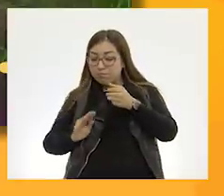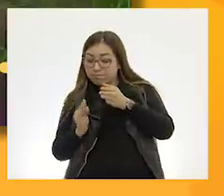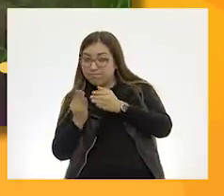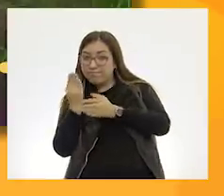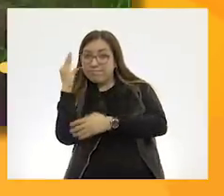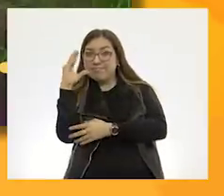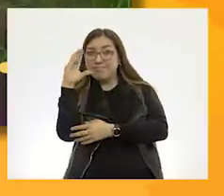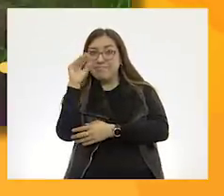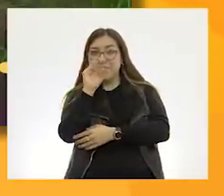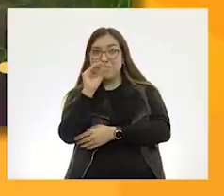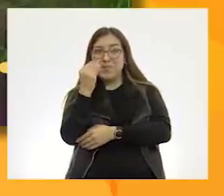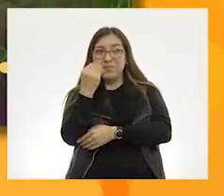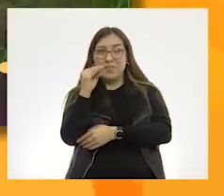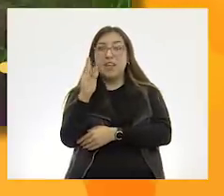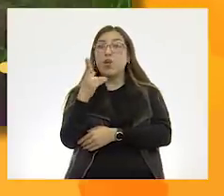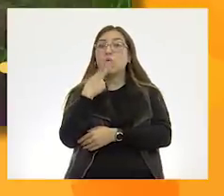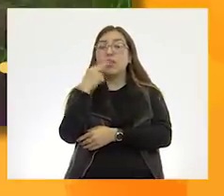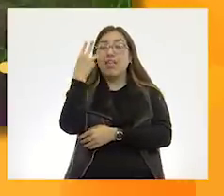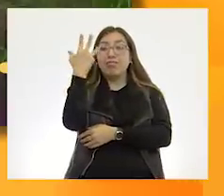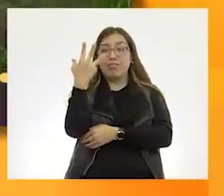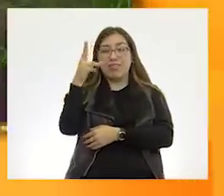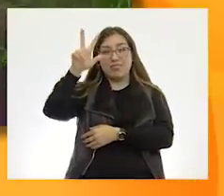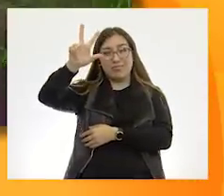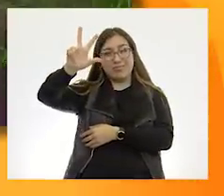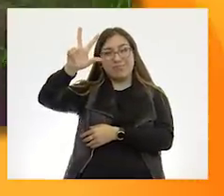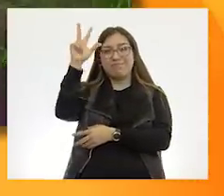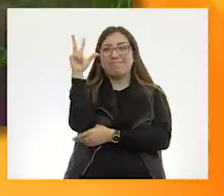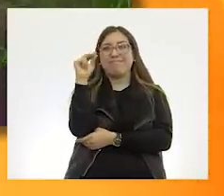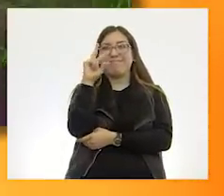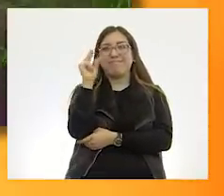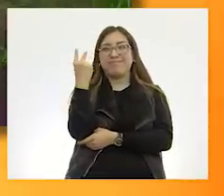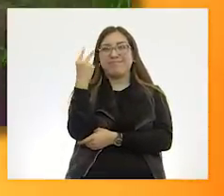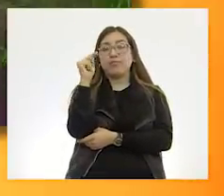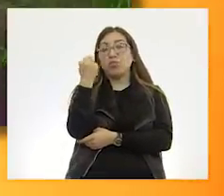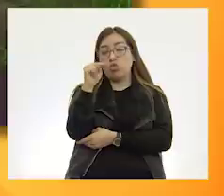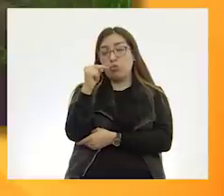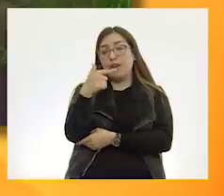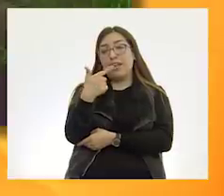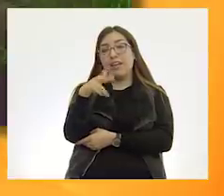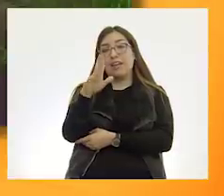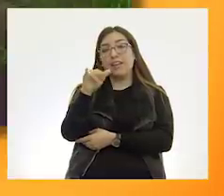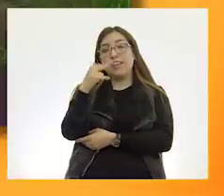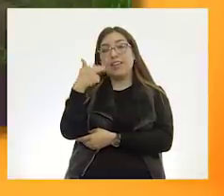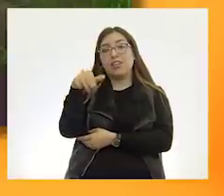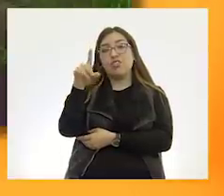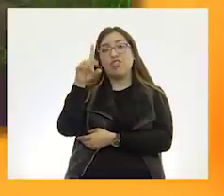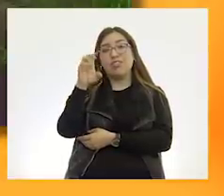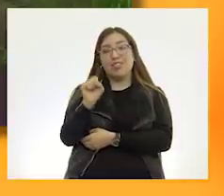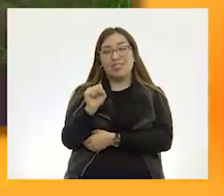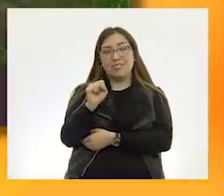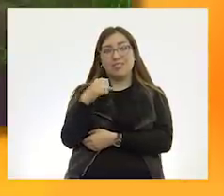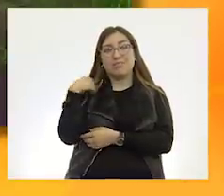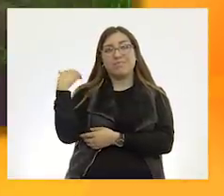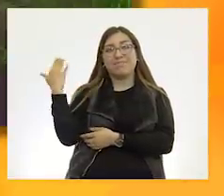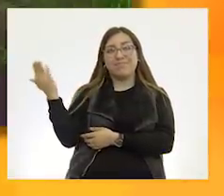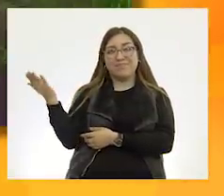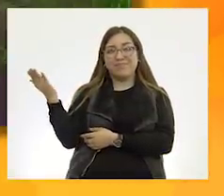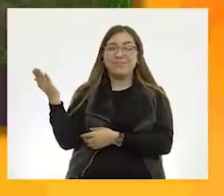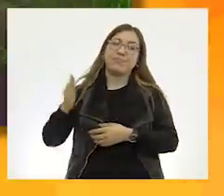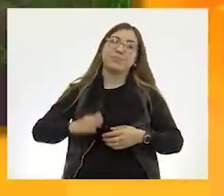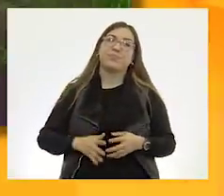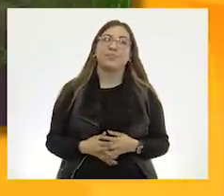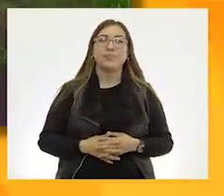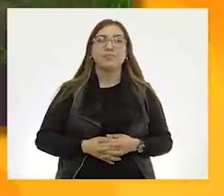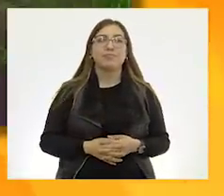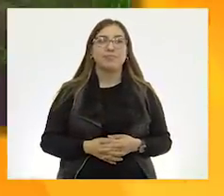se animan con los tres dedos de las manos y les conocemos como guiñoles por este personaje que se llama Monsieur Guiñol o el